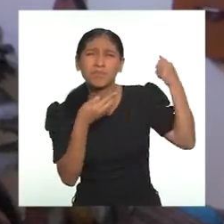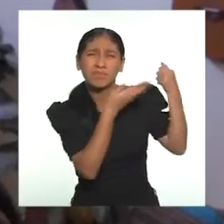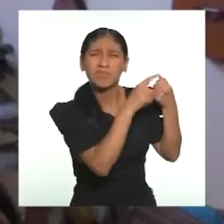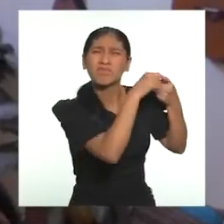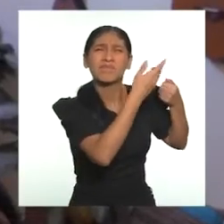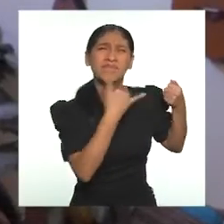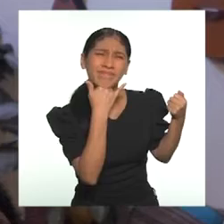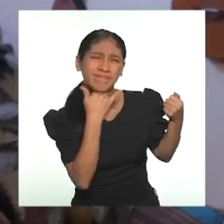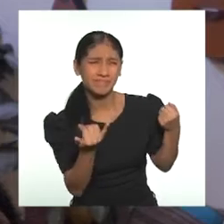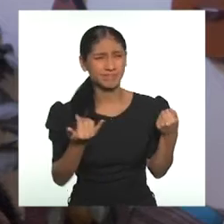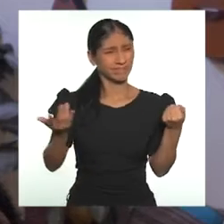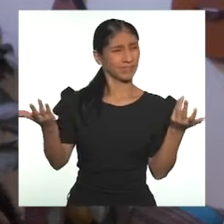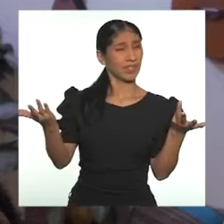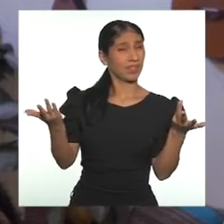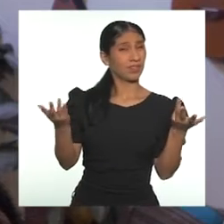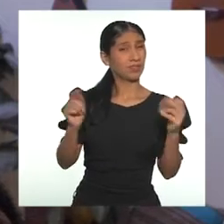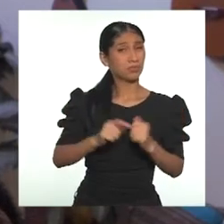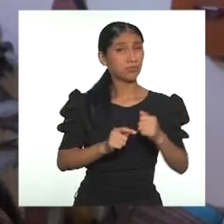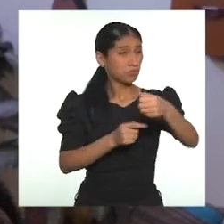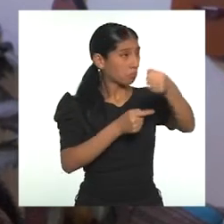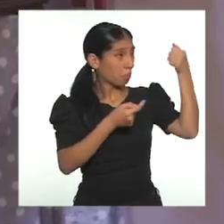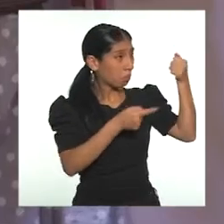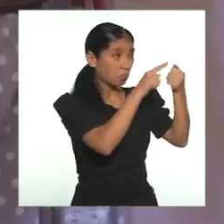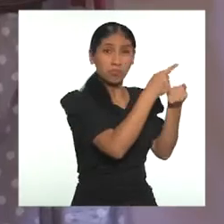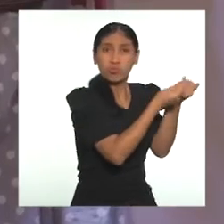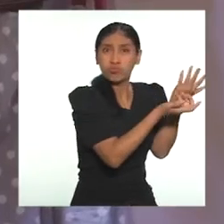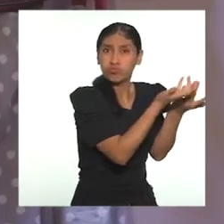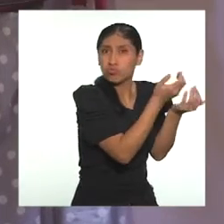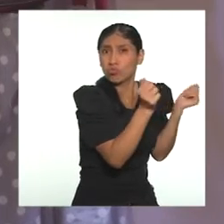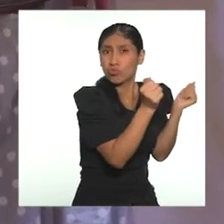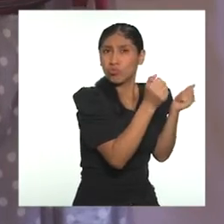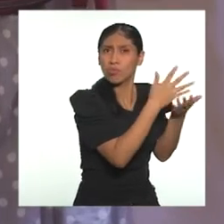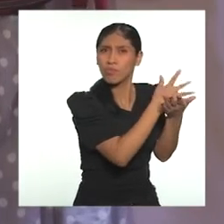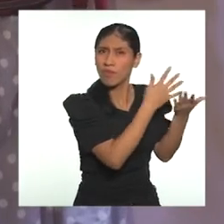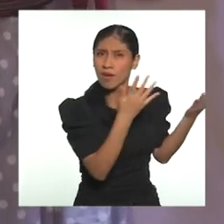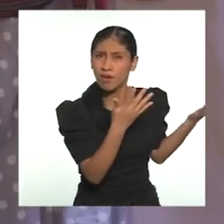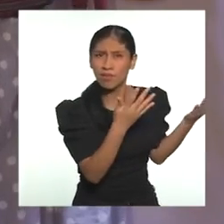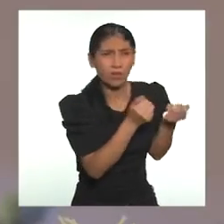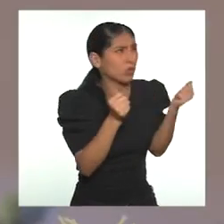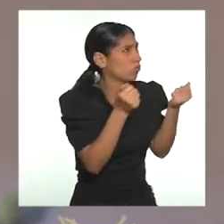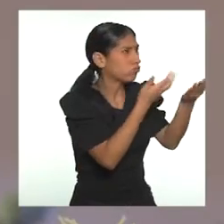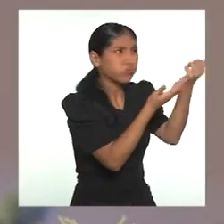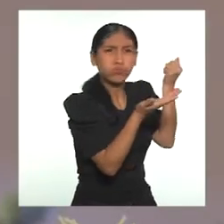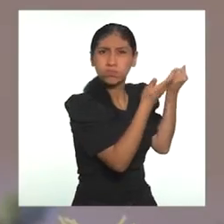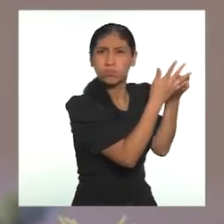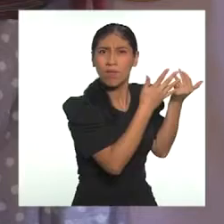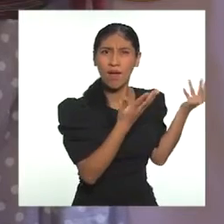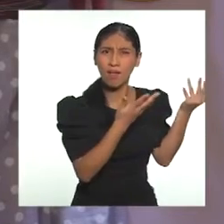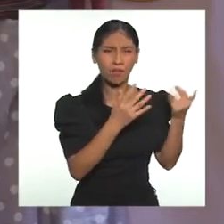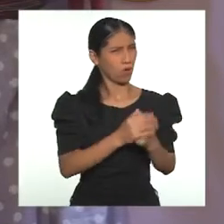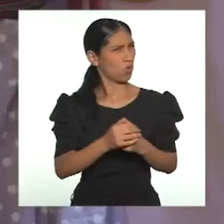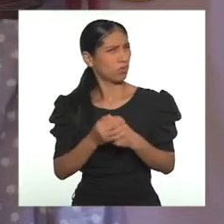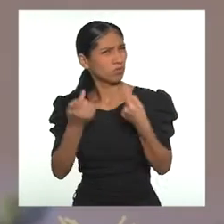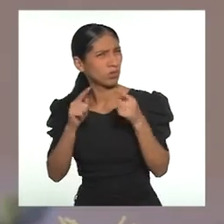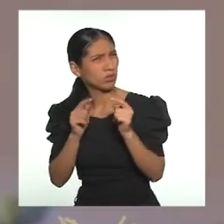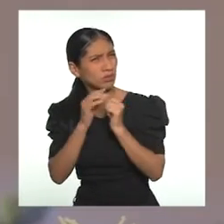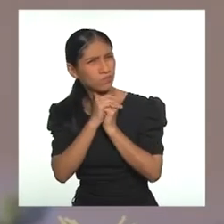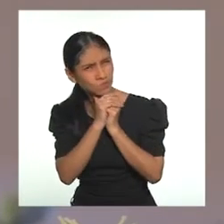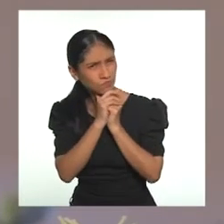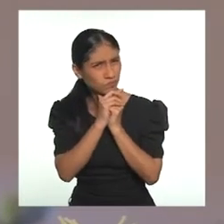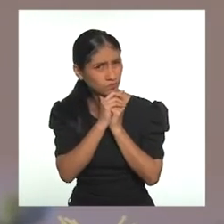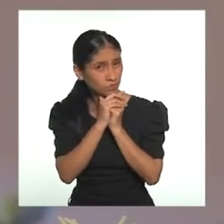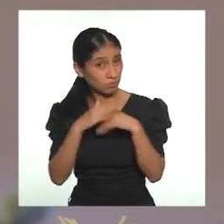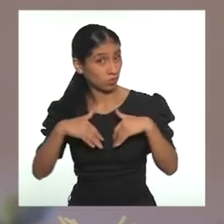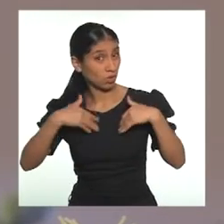¿Qué le pasó? Ha dejado de funcionar. Ya no está refrigerando. ¡Ah!